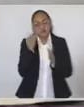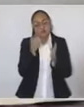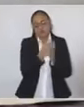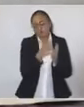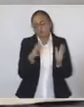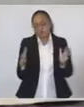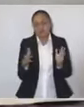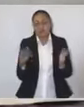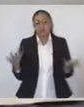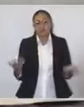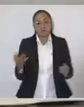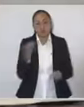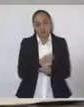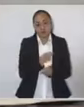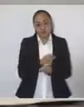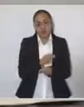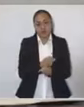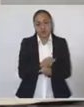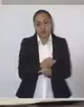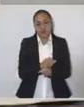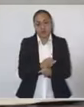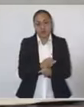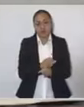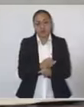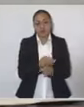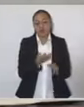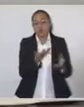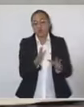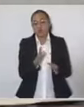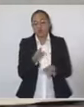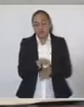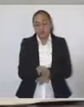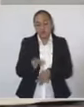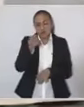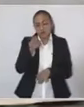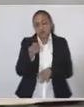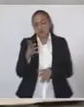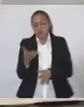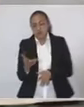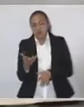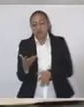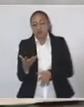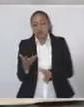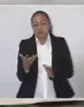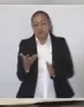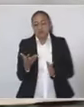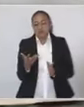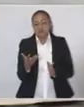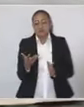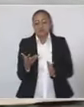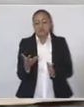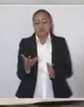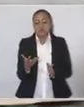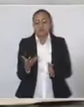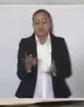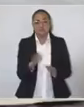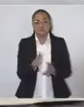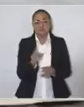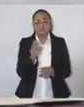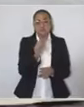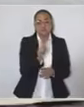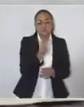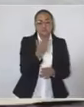íntimos. Ahorita el promedio de edad o la mediana de edad es alrededor de